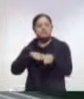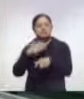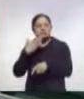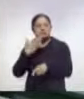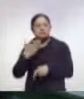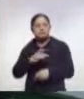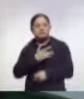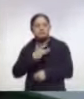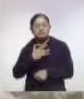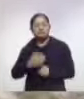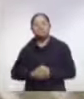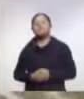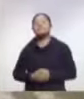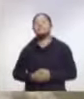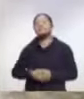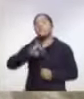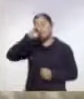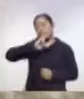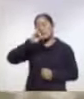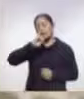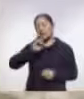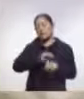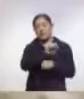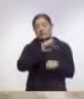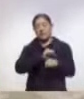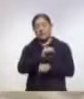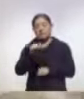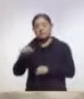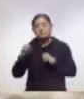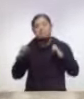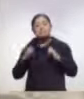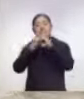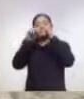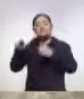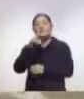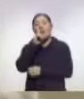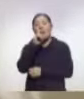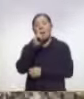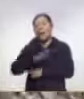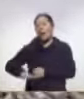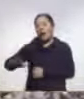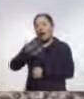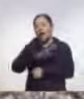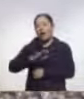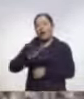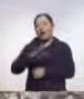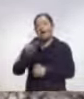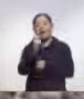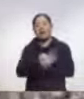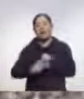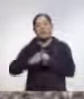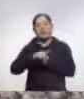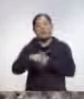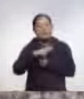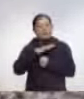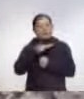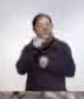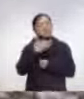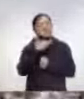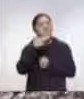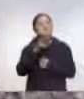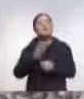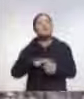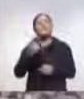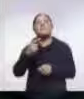Las autoridades salvadoreñas se encuentran en alerta luego de que el agua potable distribuida en la zona central del país se viera contaminada por el